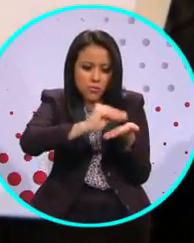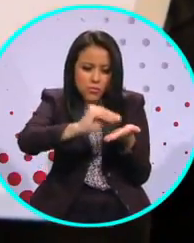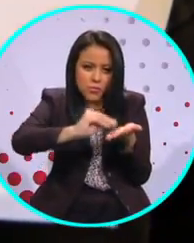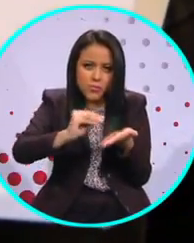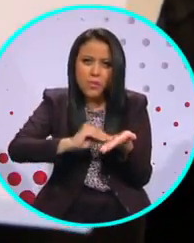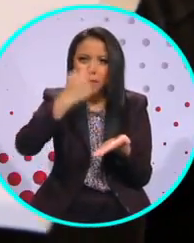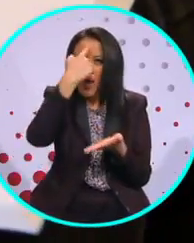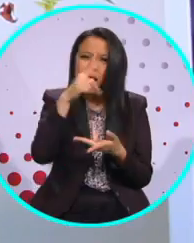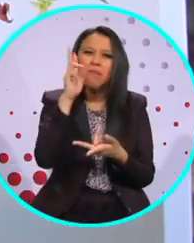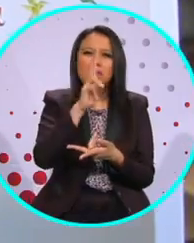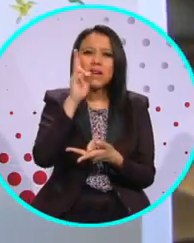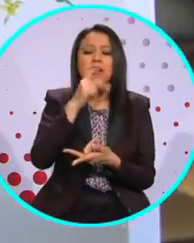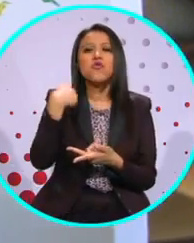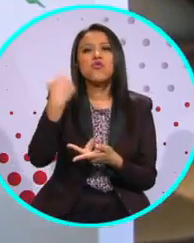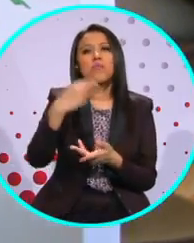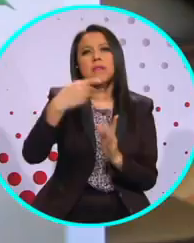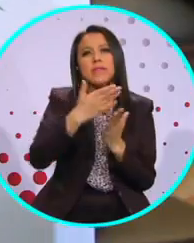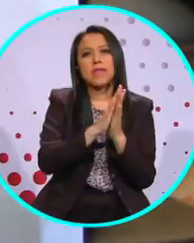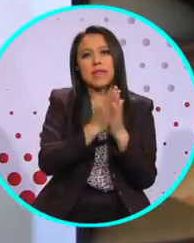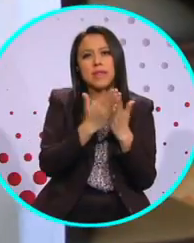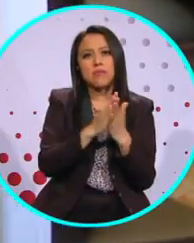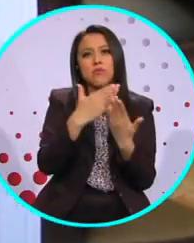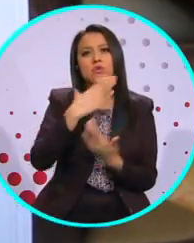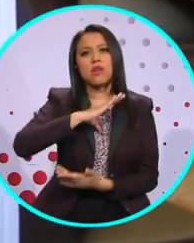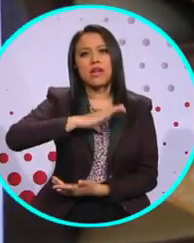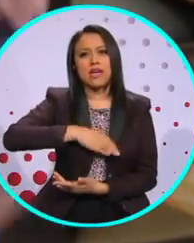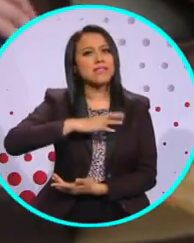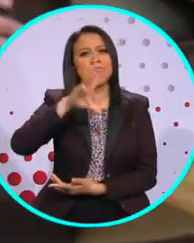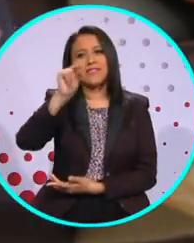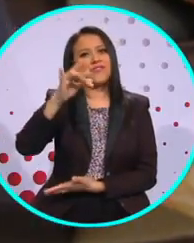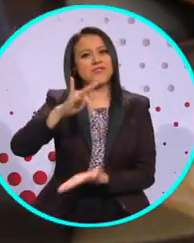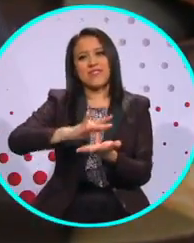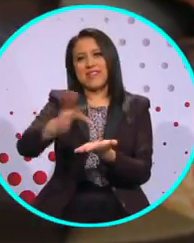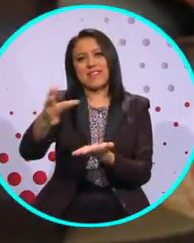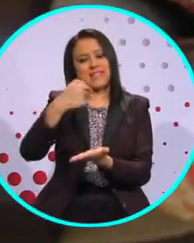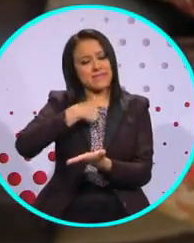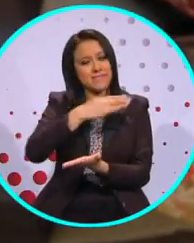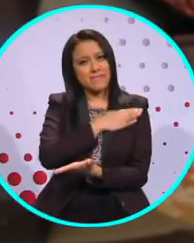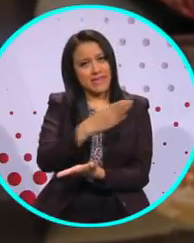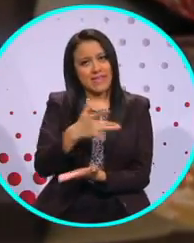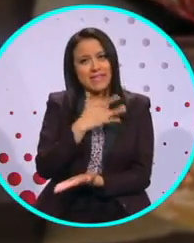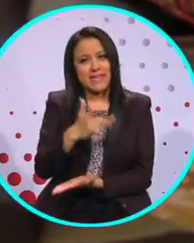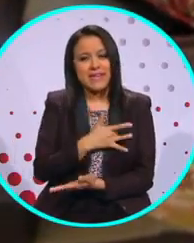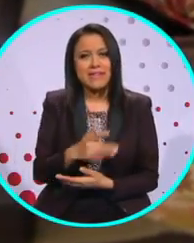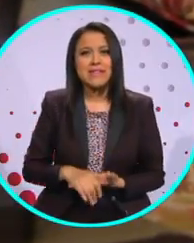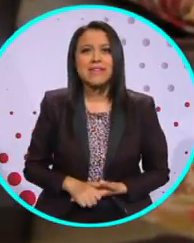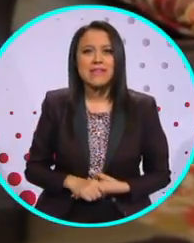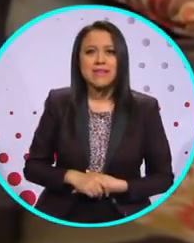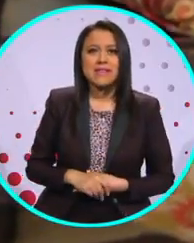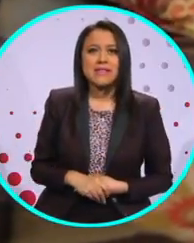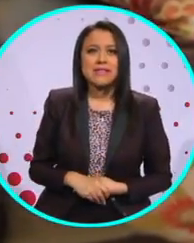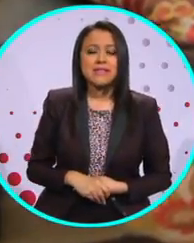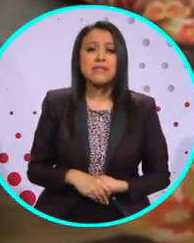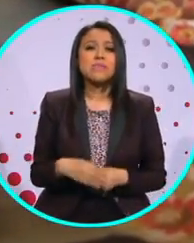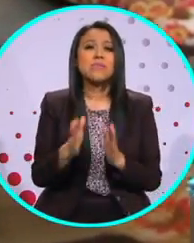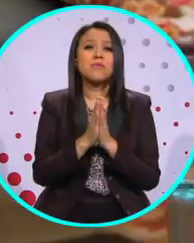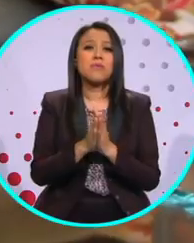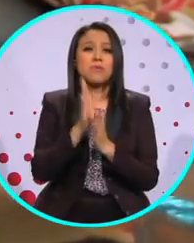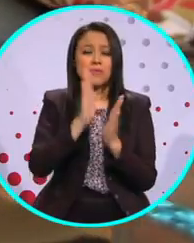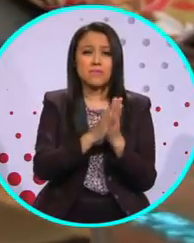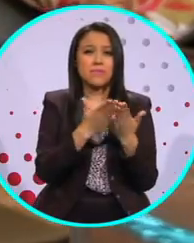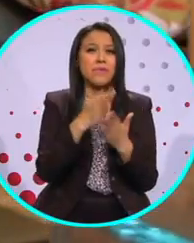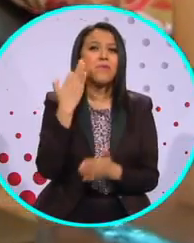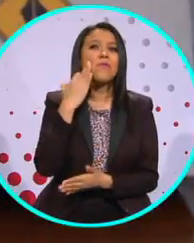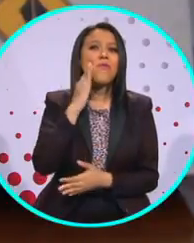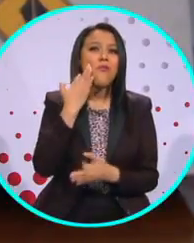con el el libro lleva por título cáncer no gracias así estamos bien la mayor información visita la página de facebook